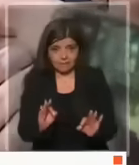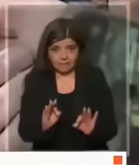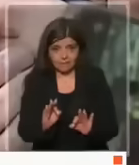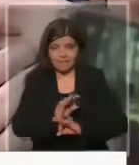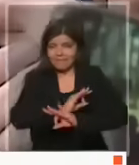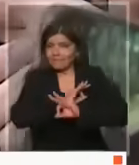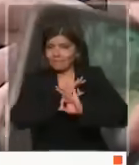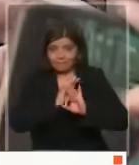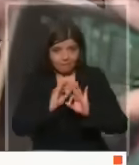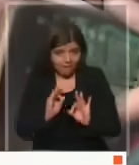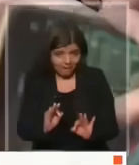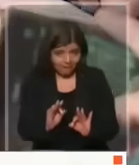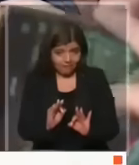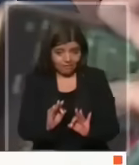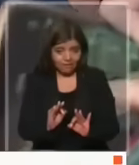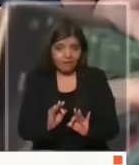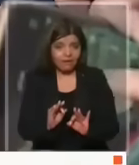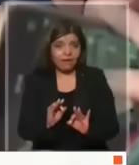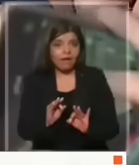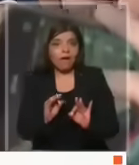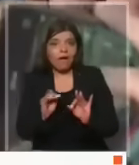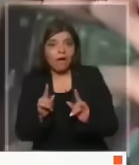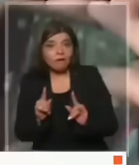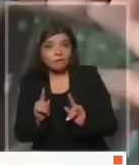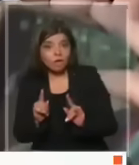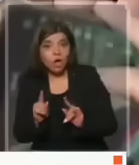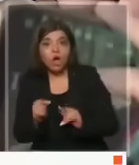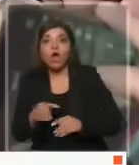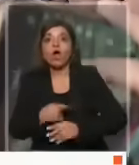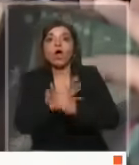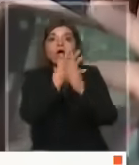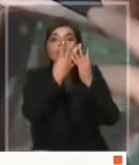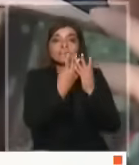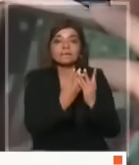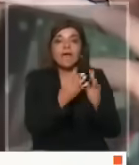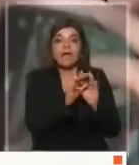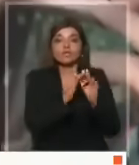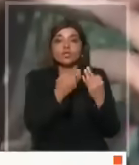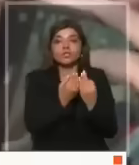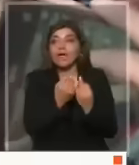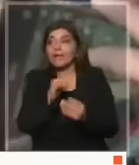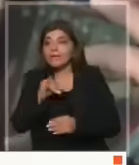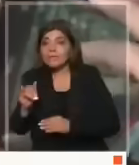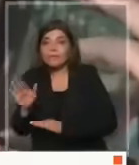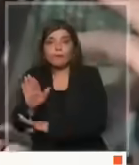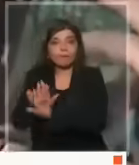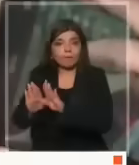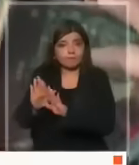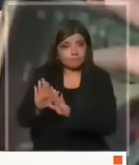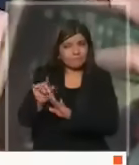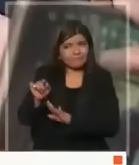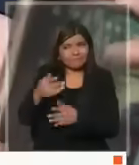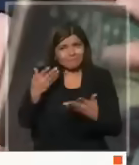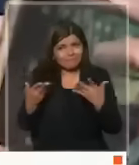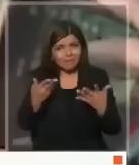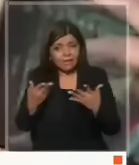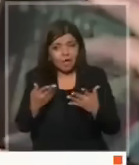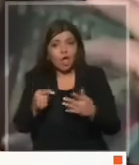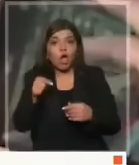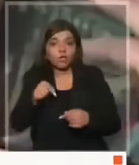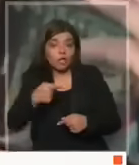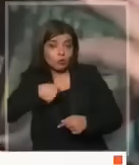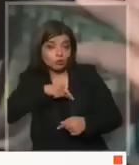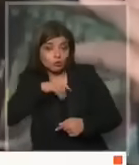Nadie. Efectivamente, le decretan primero arresto domiciliario total y luego le dan prisión preventiva. La decisión de hoy día, que obviamente no